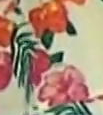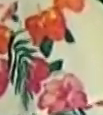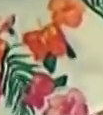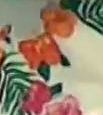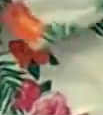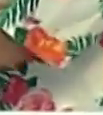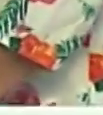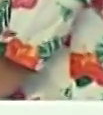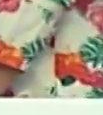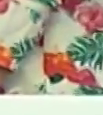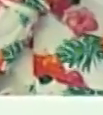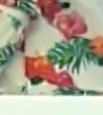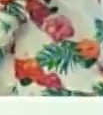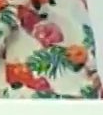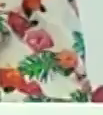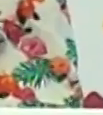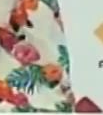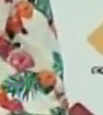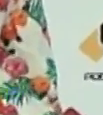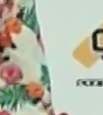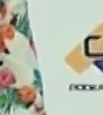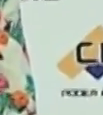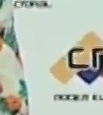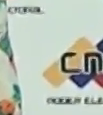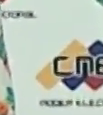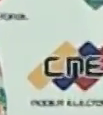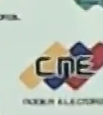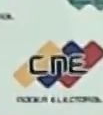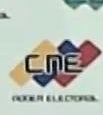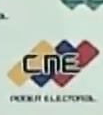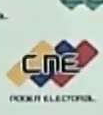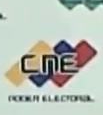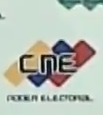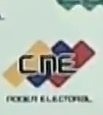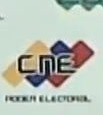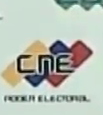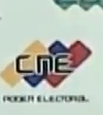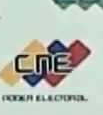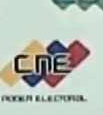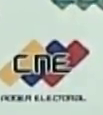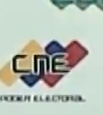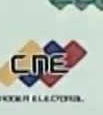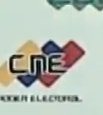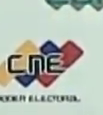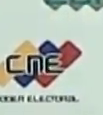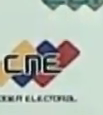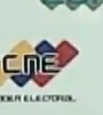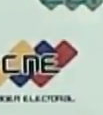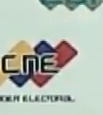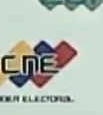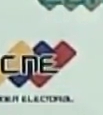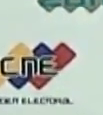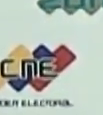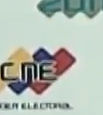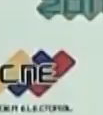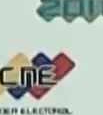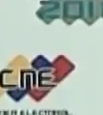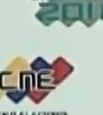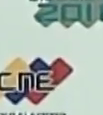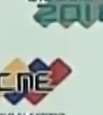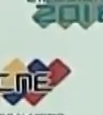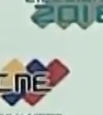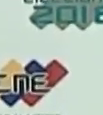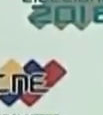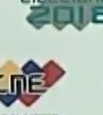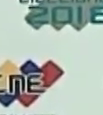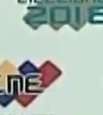de mayo, con un total de 6.200.000 votos, ha recibido sus credenciales que lo declaran presidente legítimo constitucional para